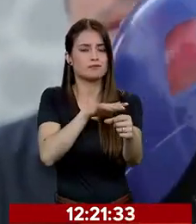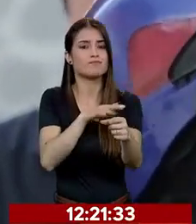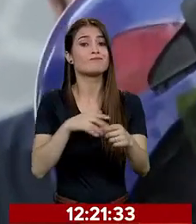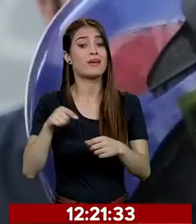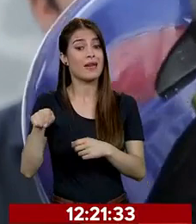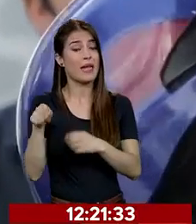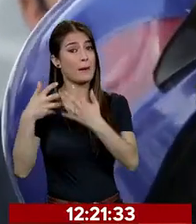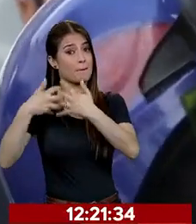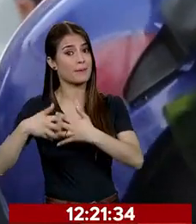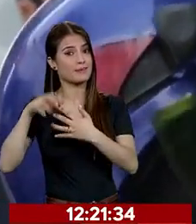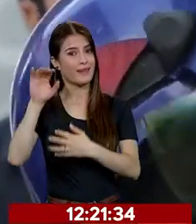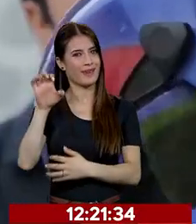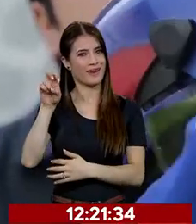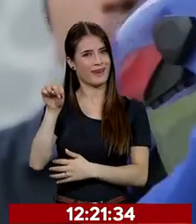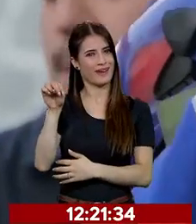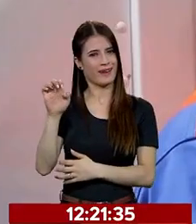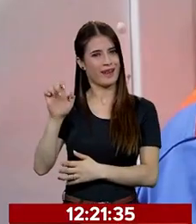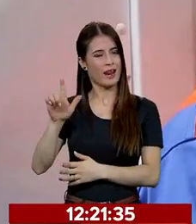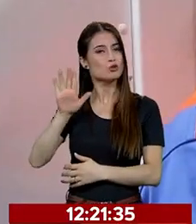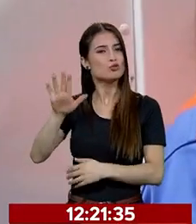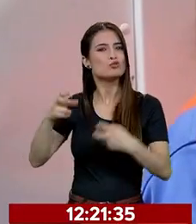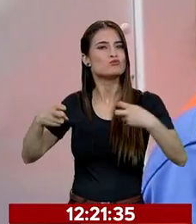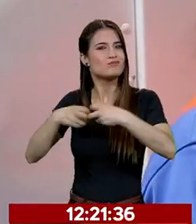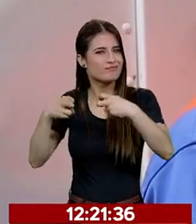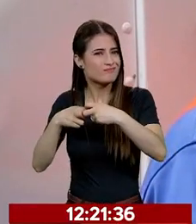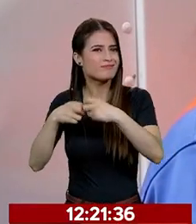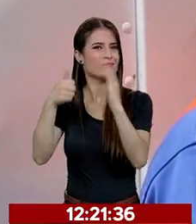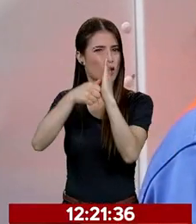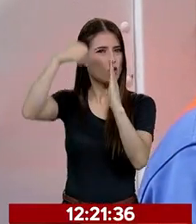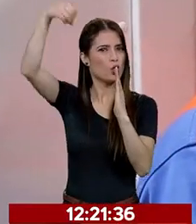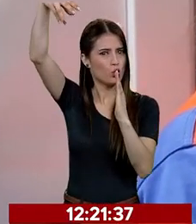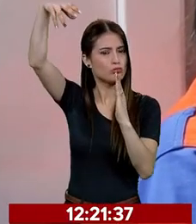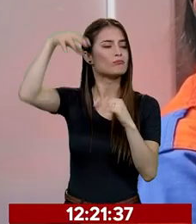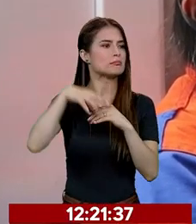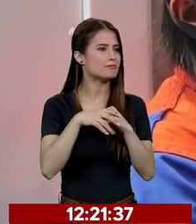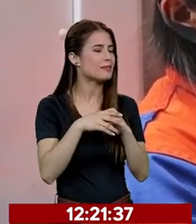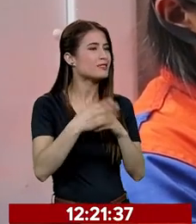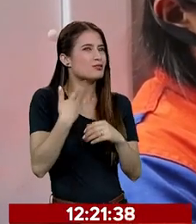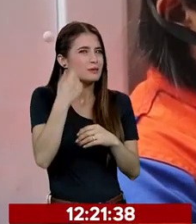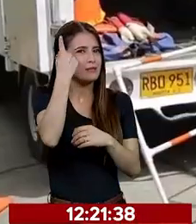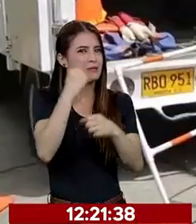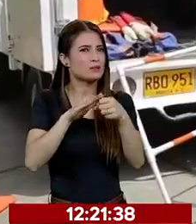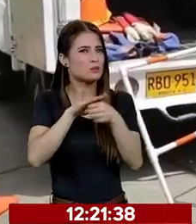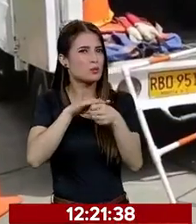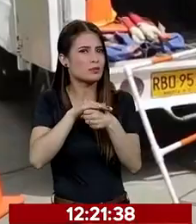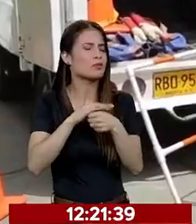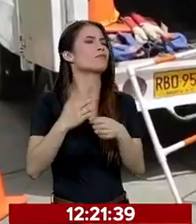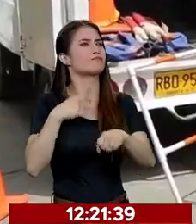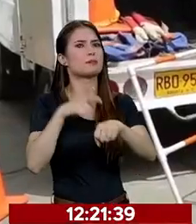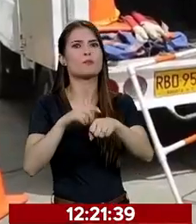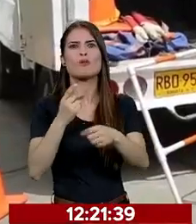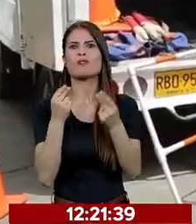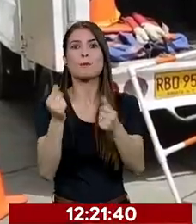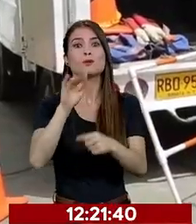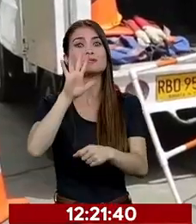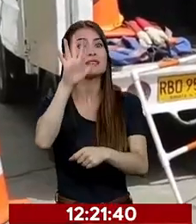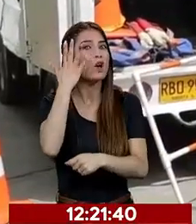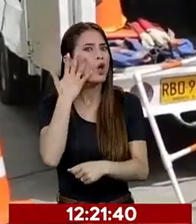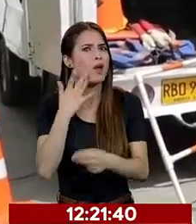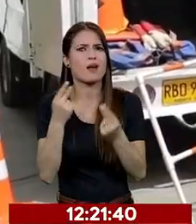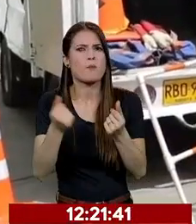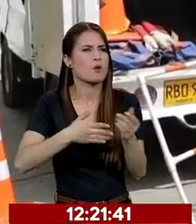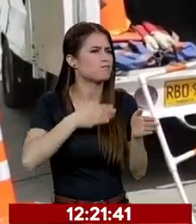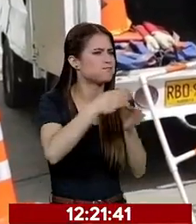de Enel Codensa. La empresa aseguró que los trabajos se realizaron en un tiempo inferior a 5 días y que, de acuerdo con las directrices del